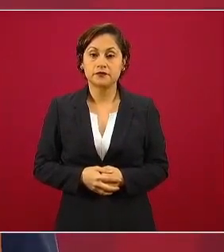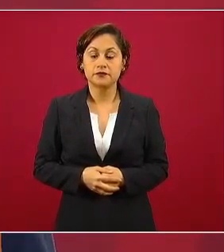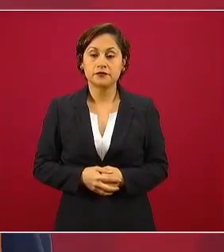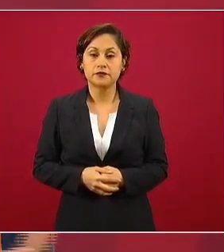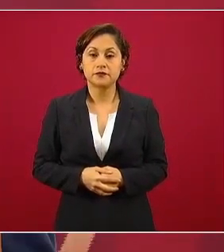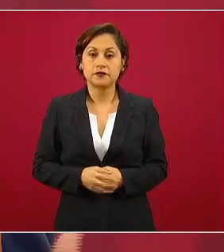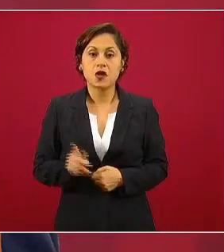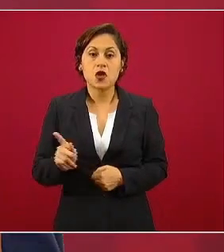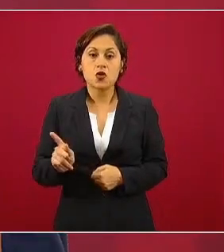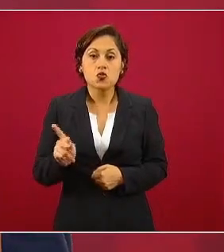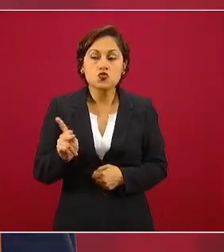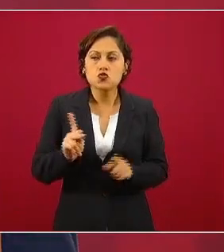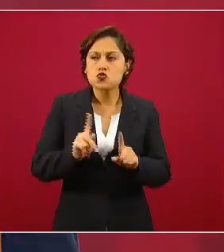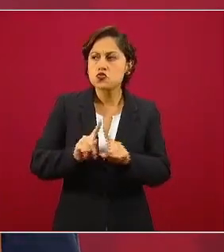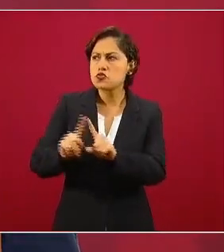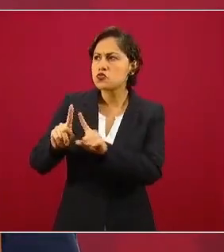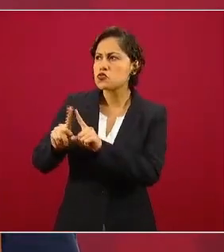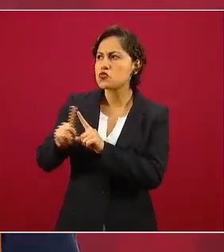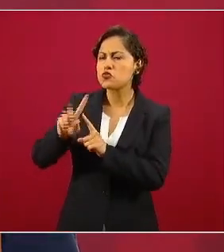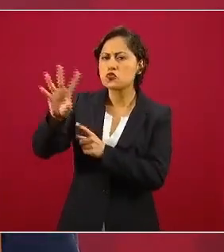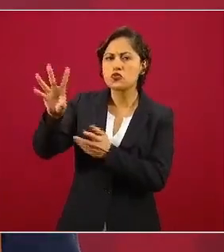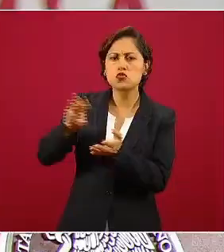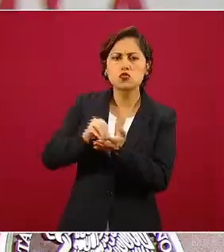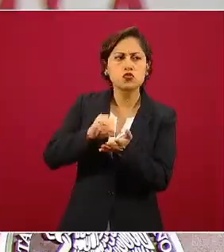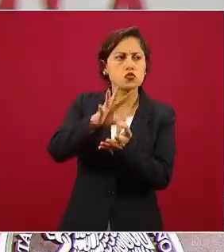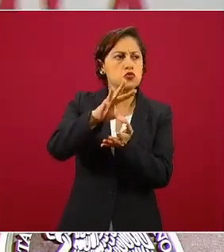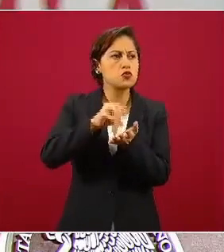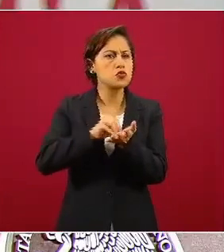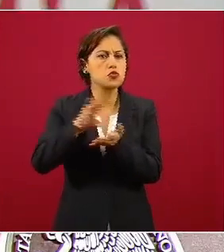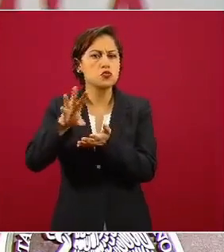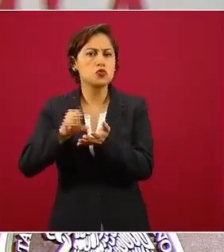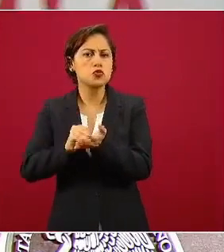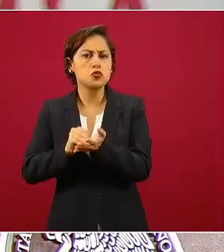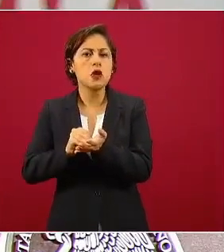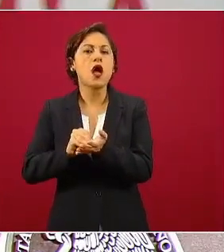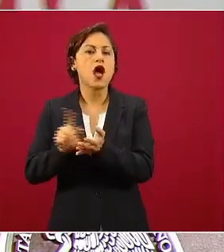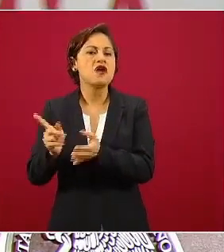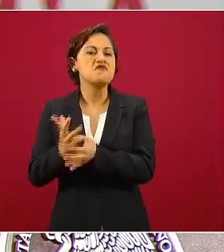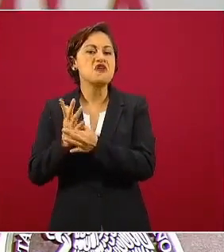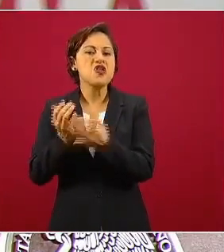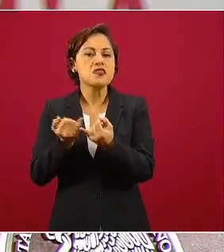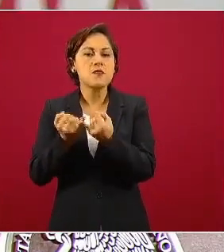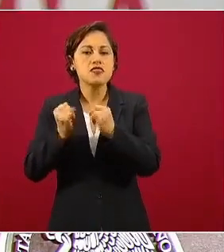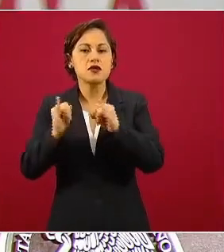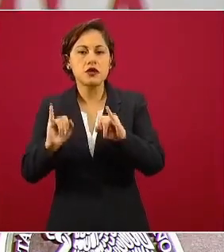pseudo plural, pseudo independiente.